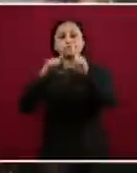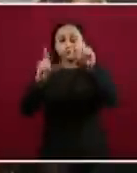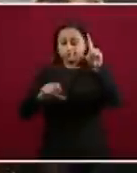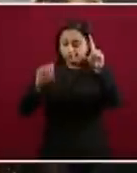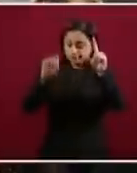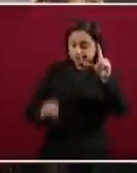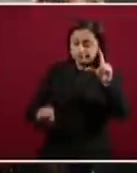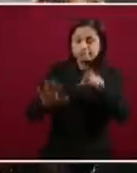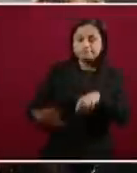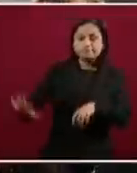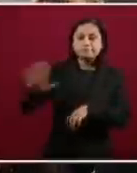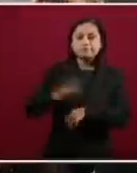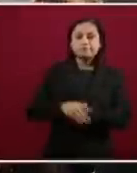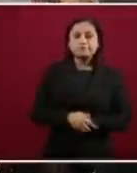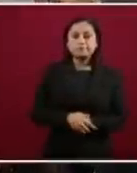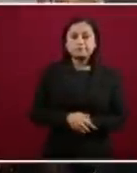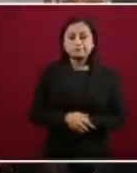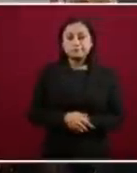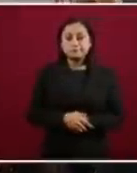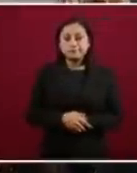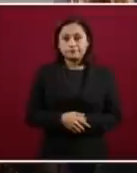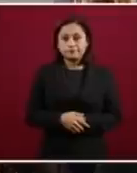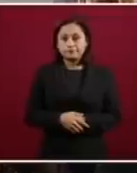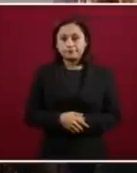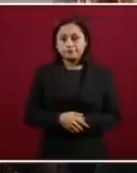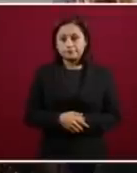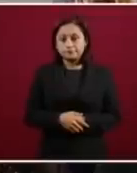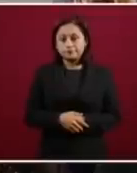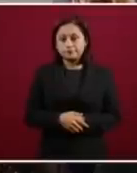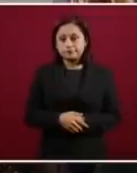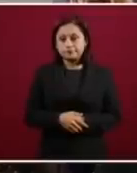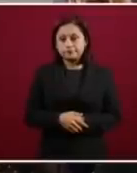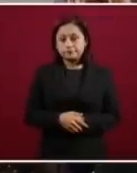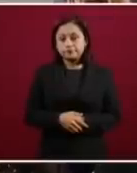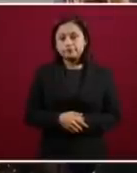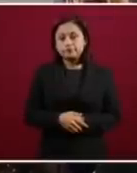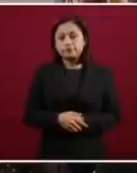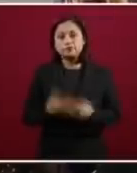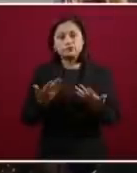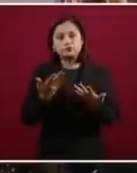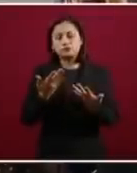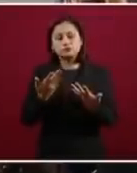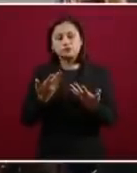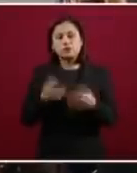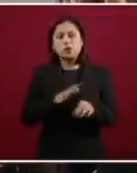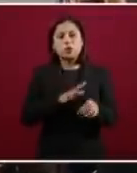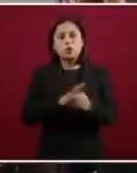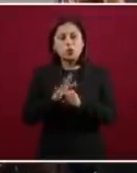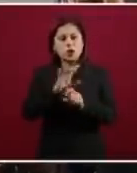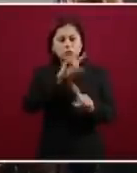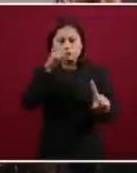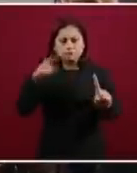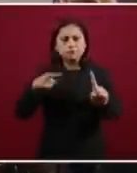México. La que sigue, por favor. Unos factores fundamentales es el ordenamiento territorial.